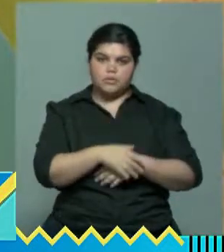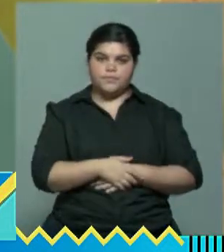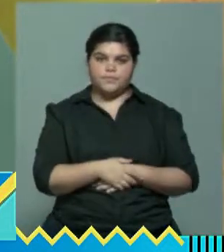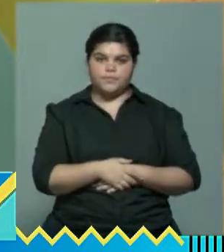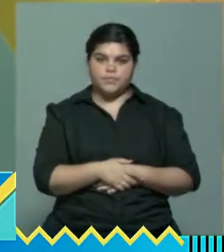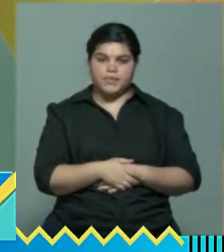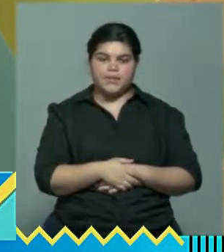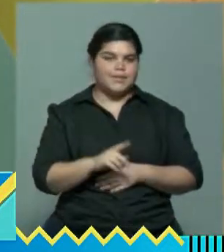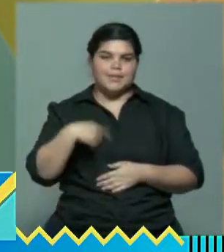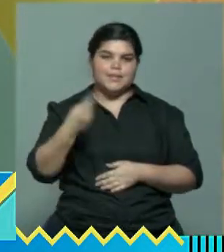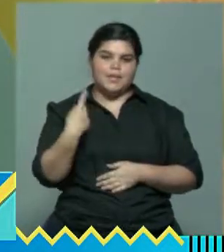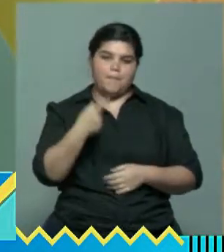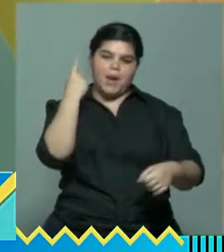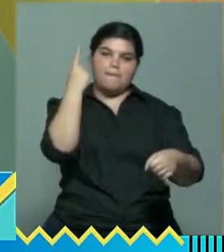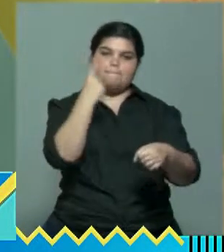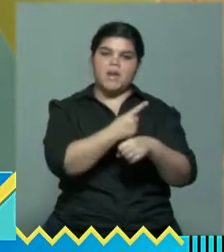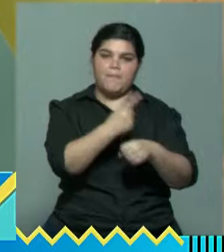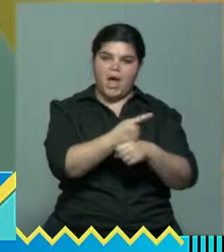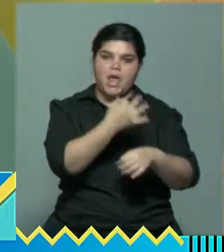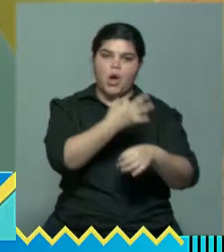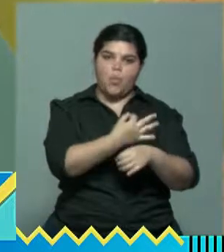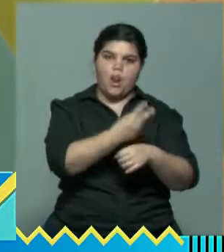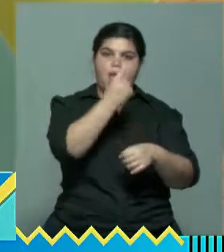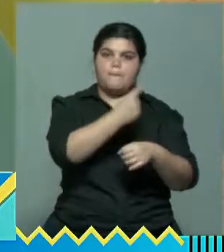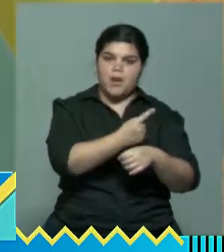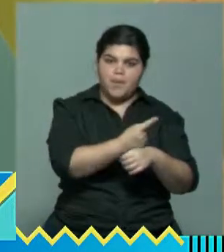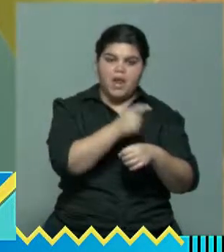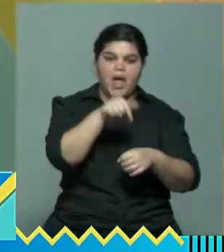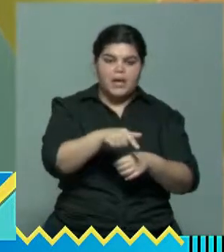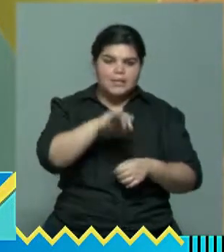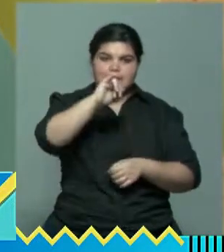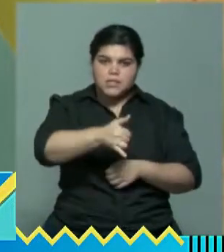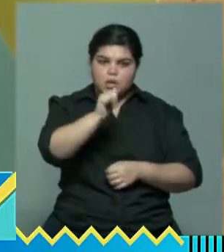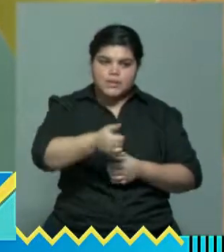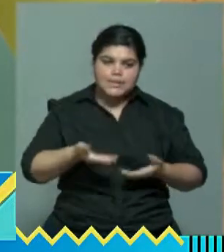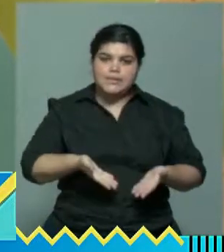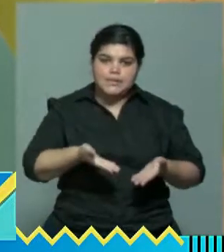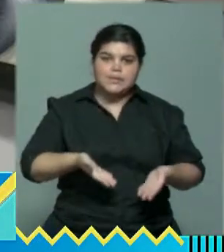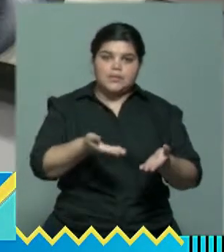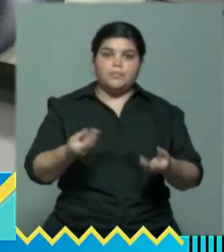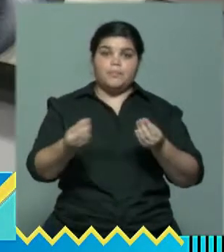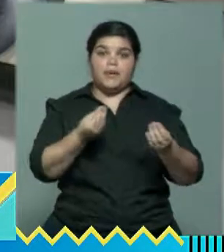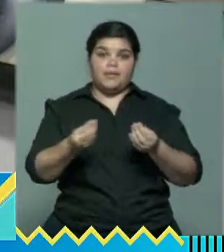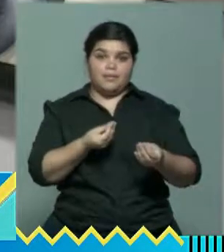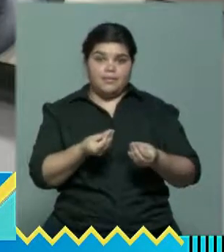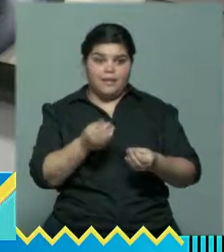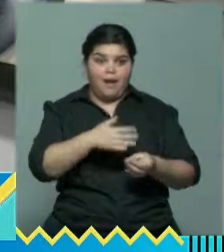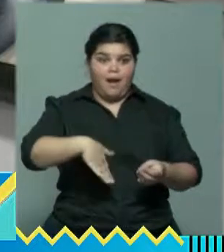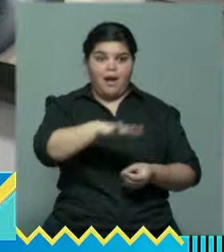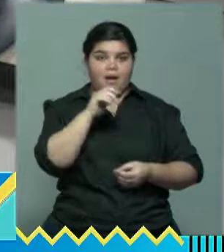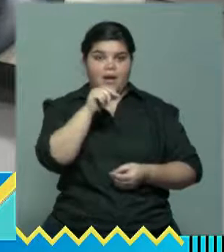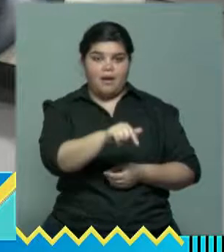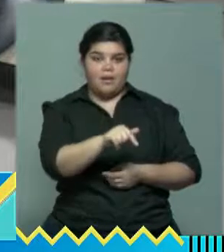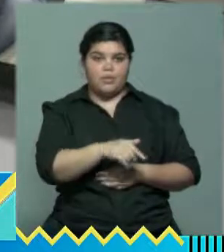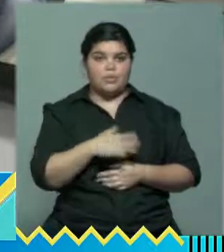la primaria empezar a insistir y culturalmente crear un ambiente en el cual nosotros